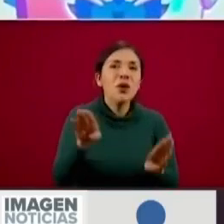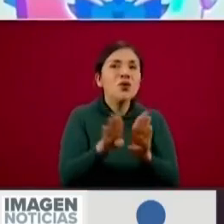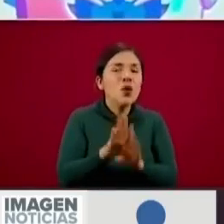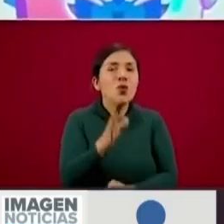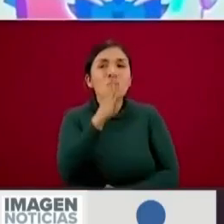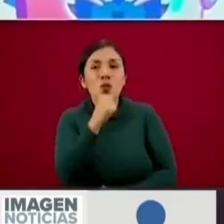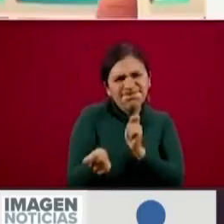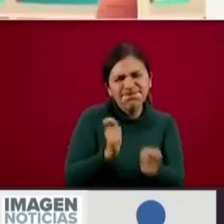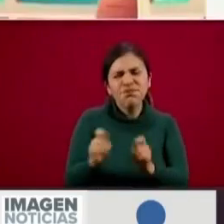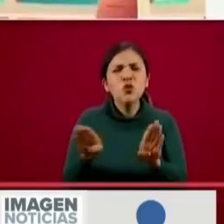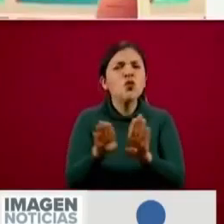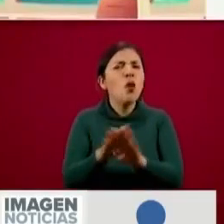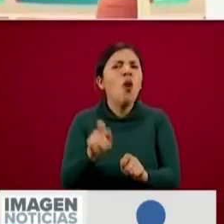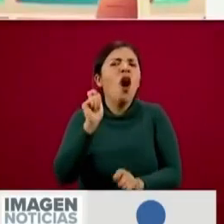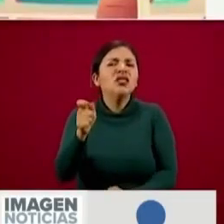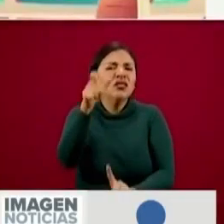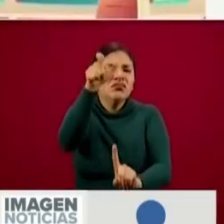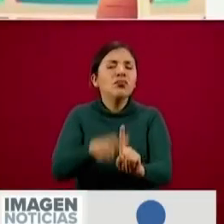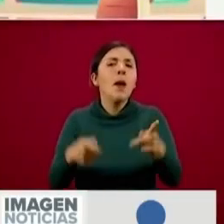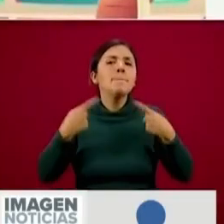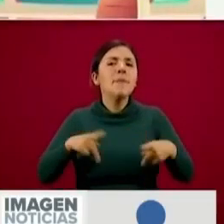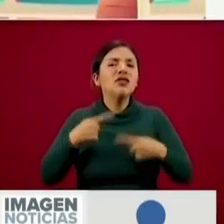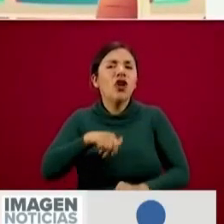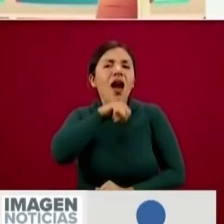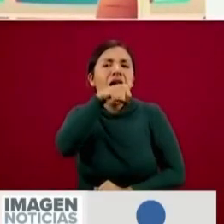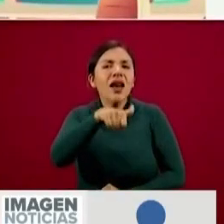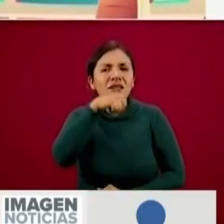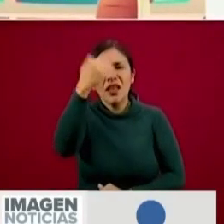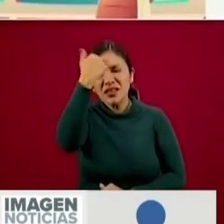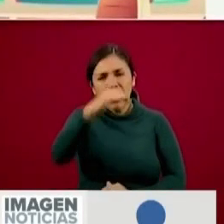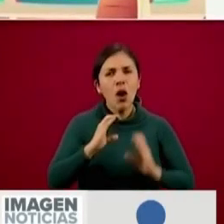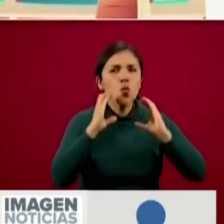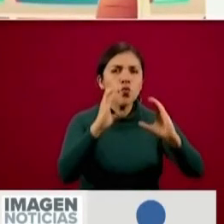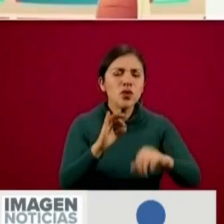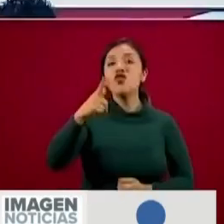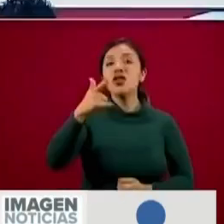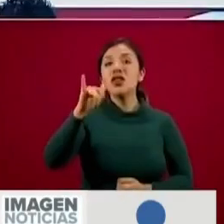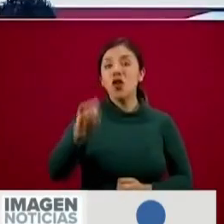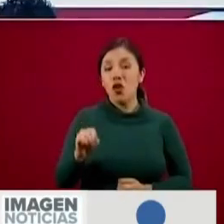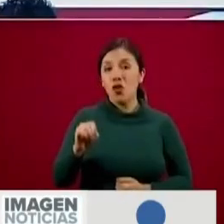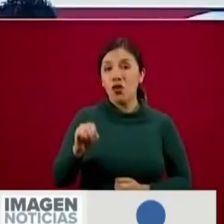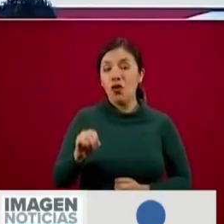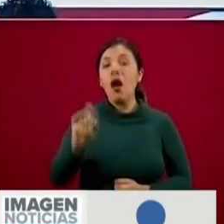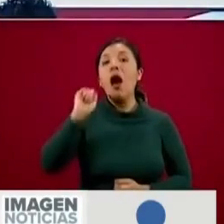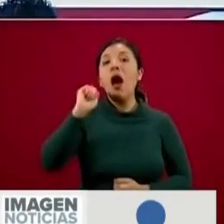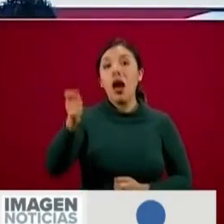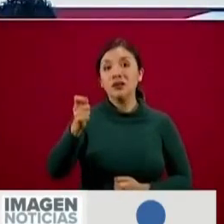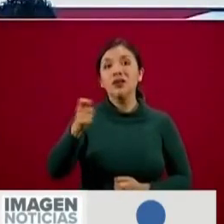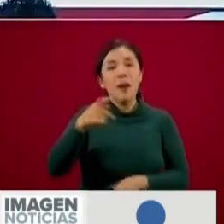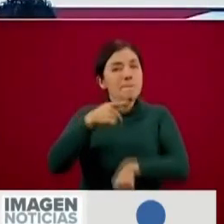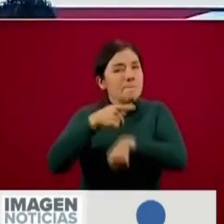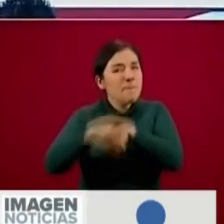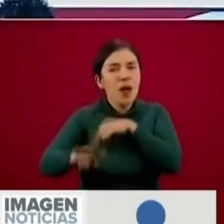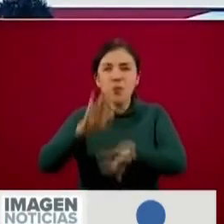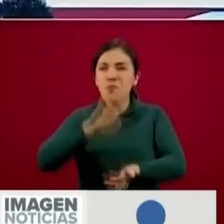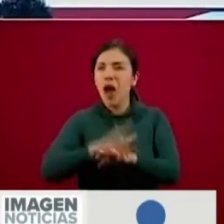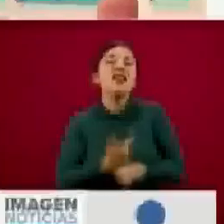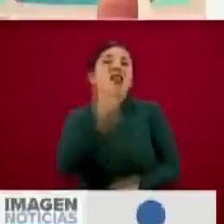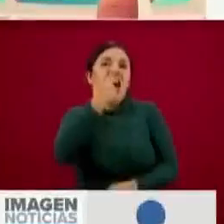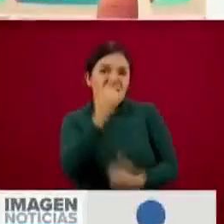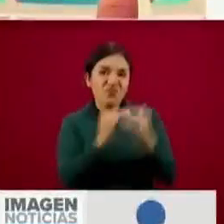salud estos personajes son refugio su tarea llama a quedarse en casa y